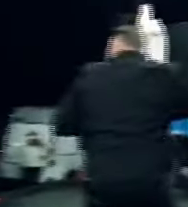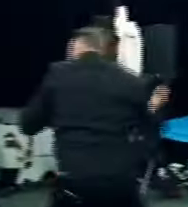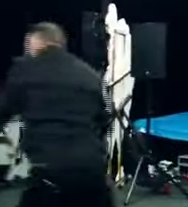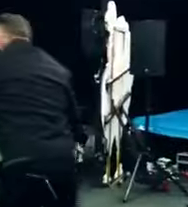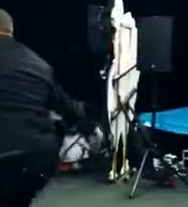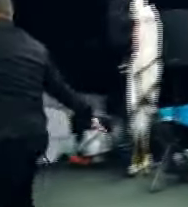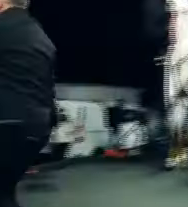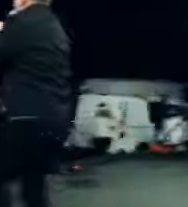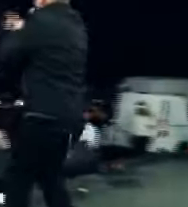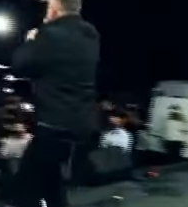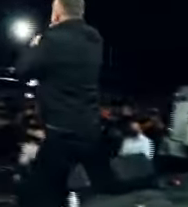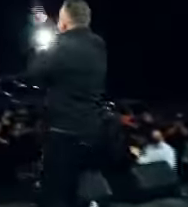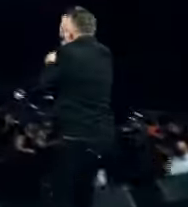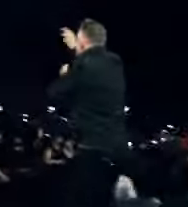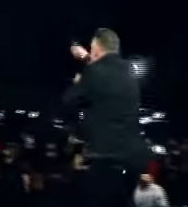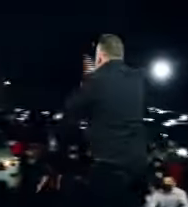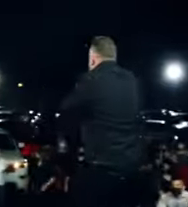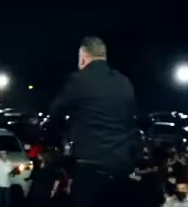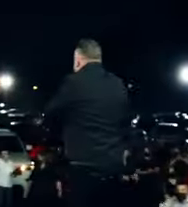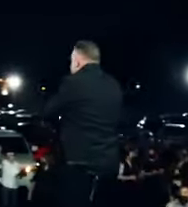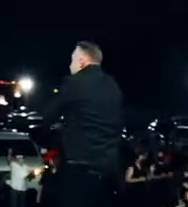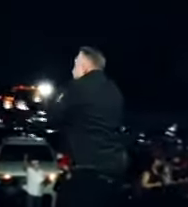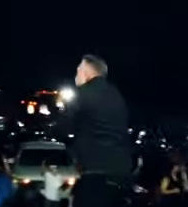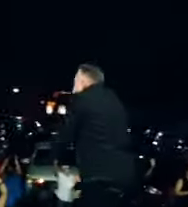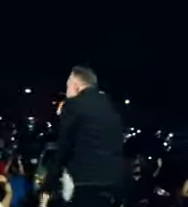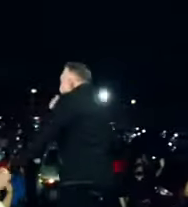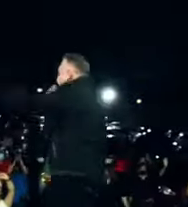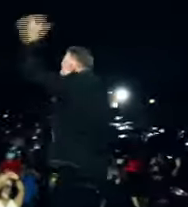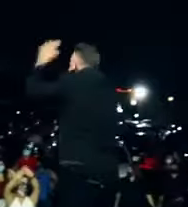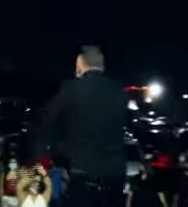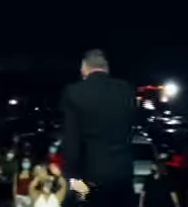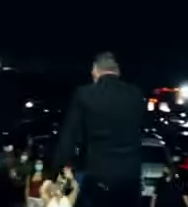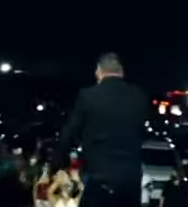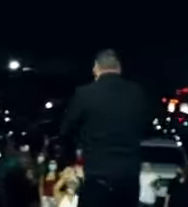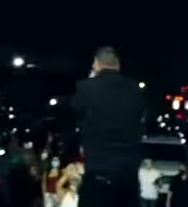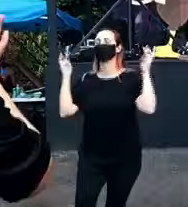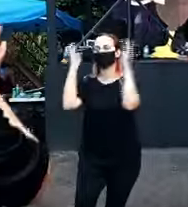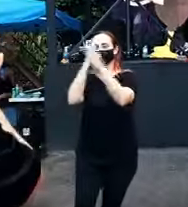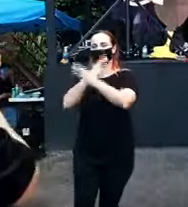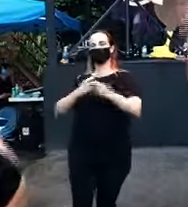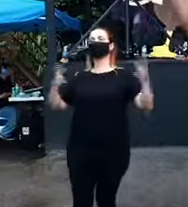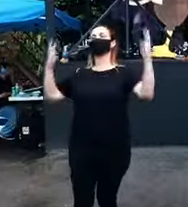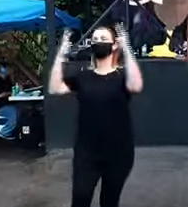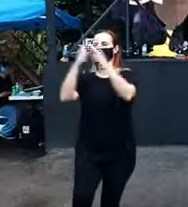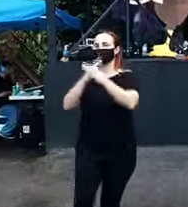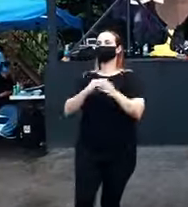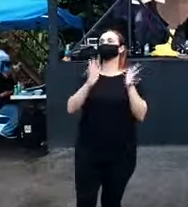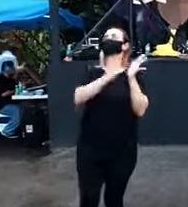abrazaste, de aquí no me muevo. Me diste un corazón nuevo.